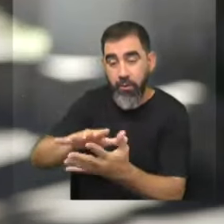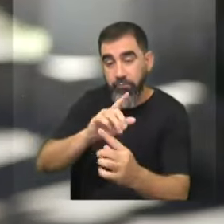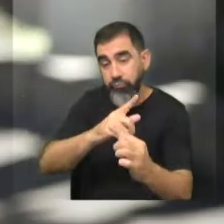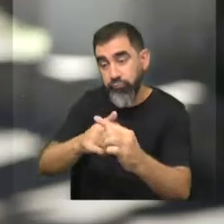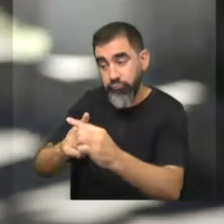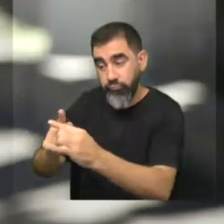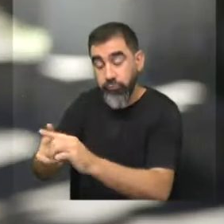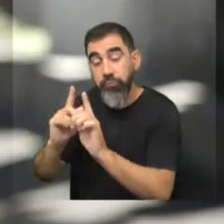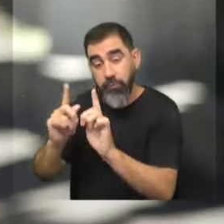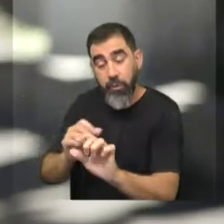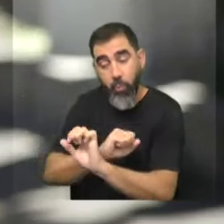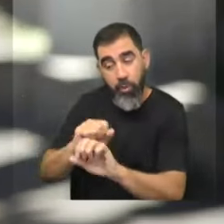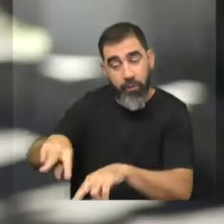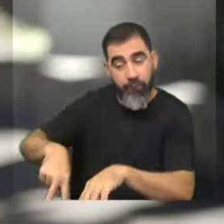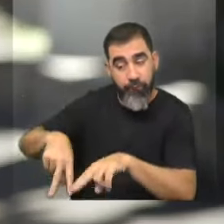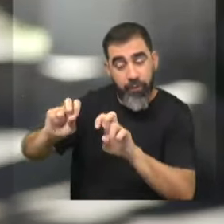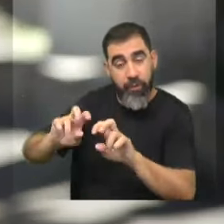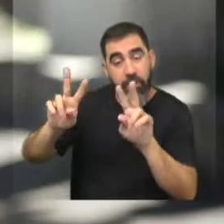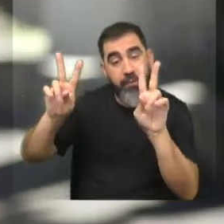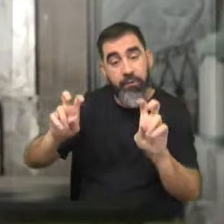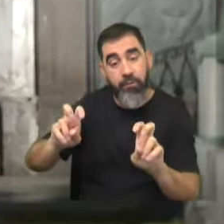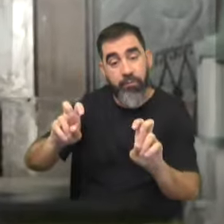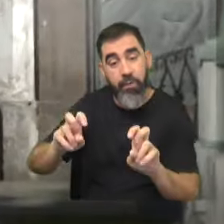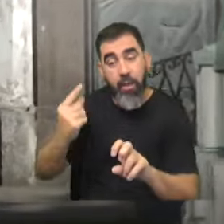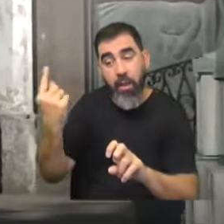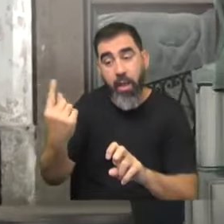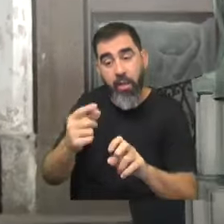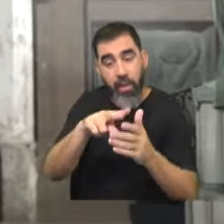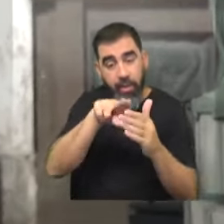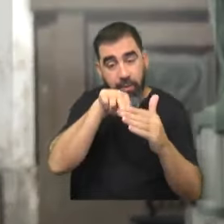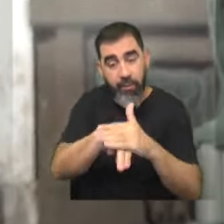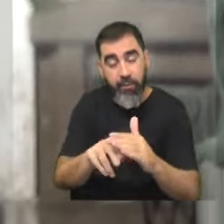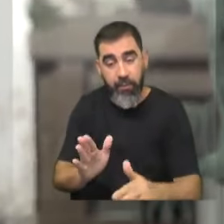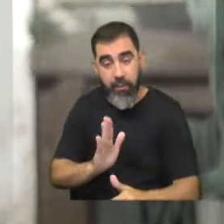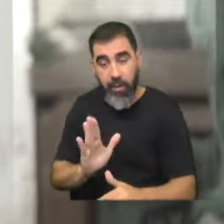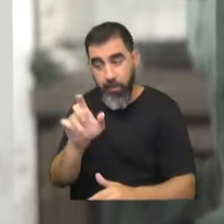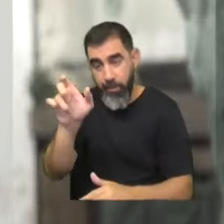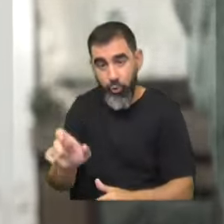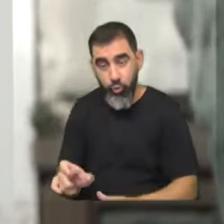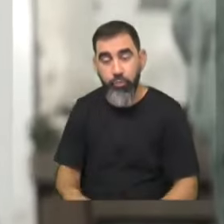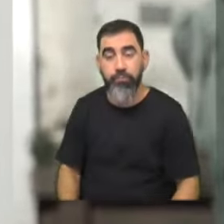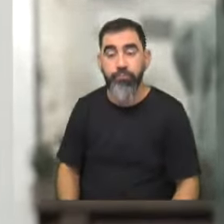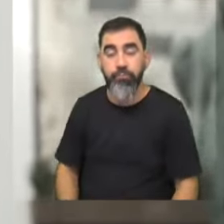también podríamos estudiarlos en el punto de vista de cada enterramiento individual.